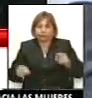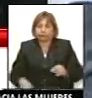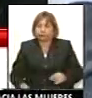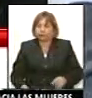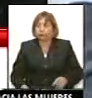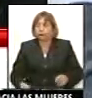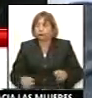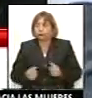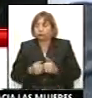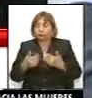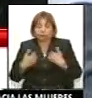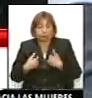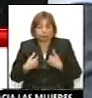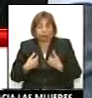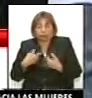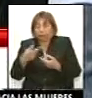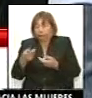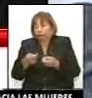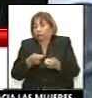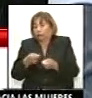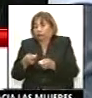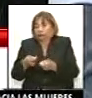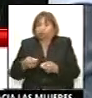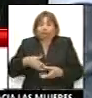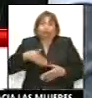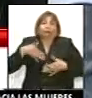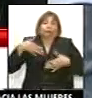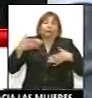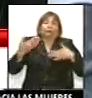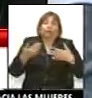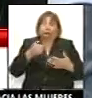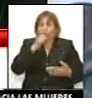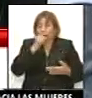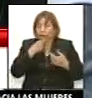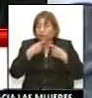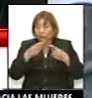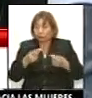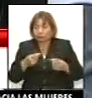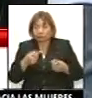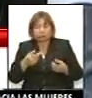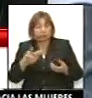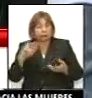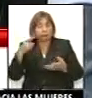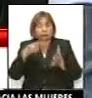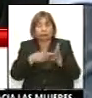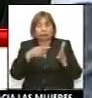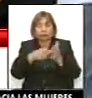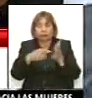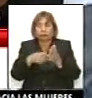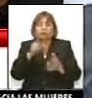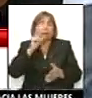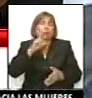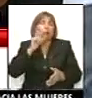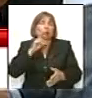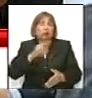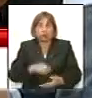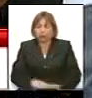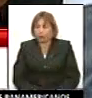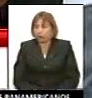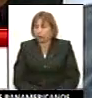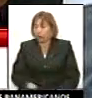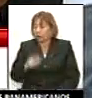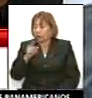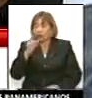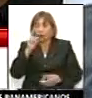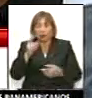como tiene el manejo histriónico ante la prensa, a señalar mentiras. Y una de